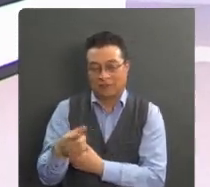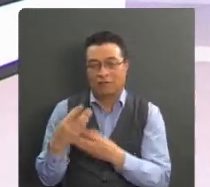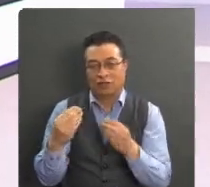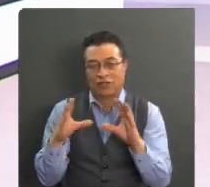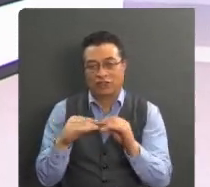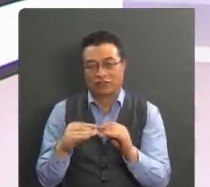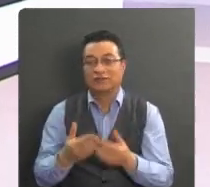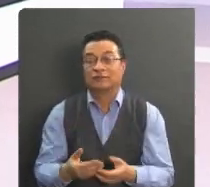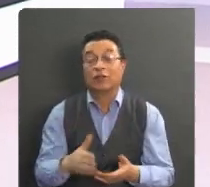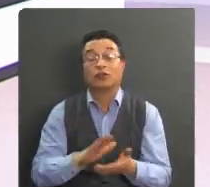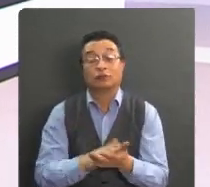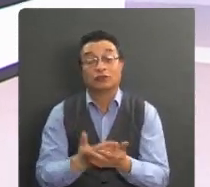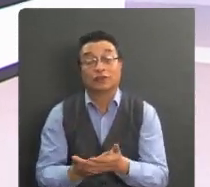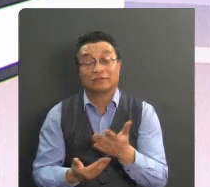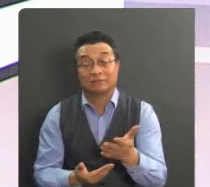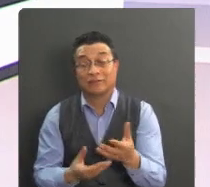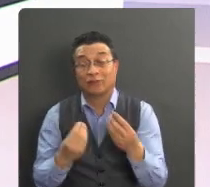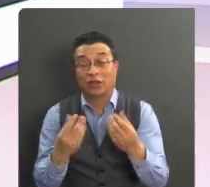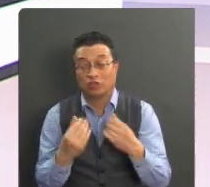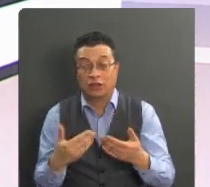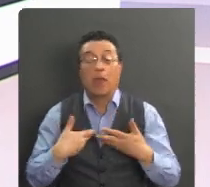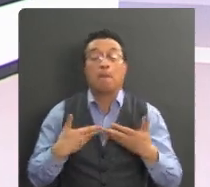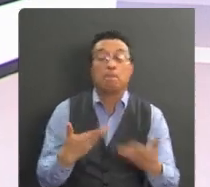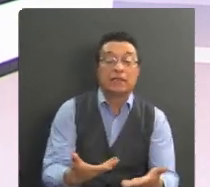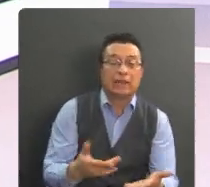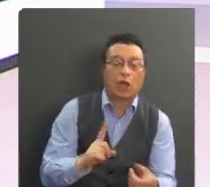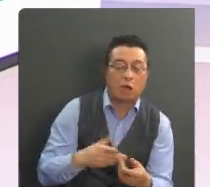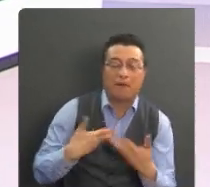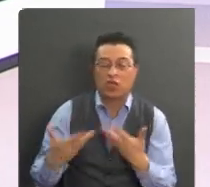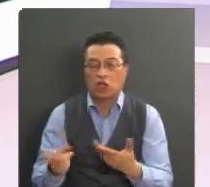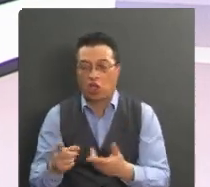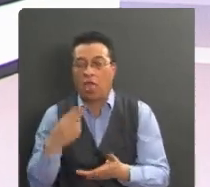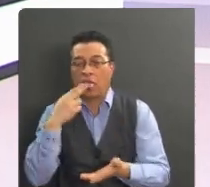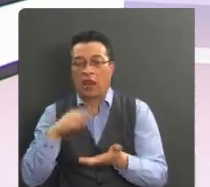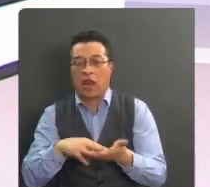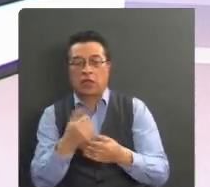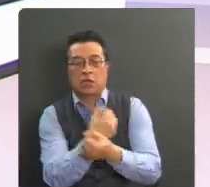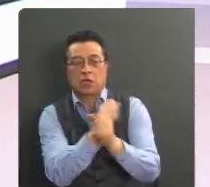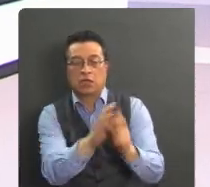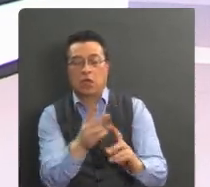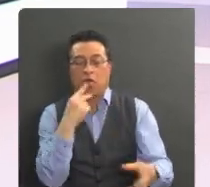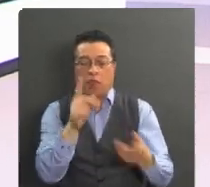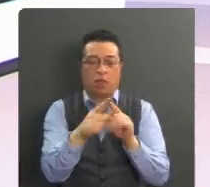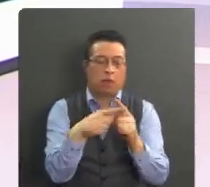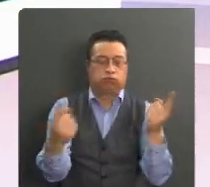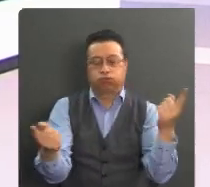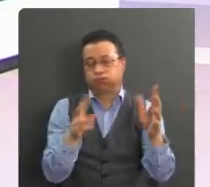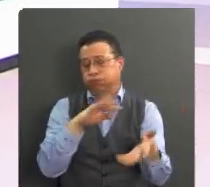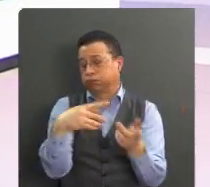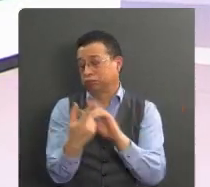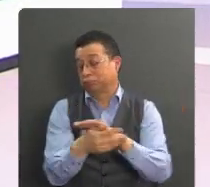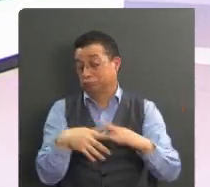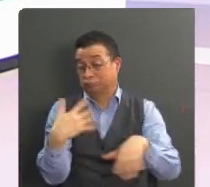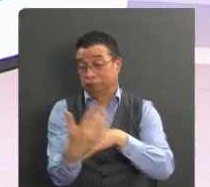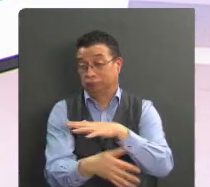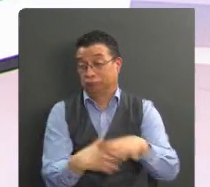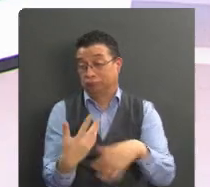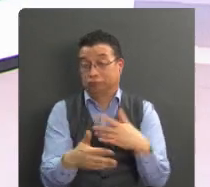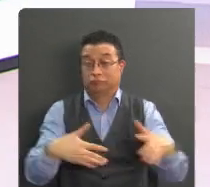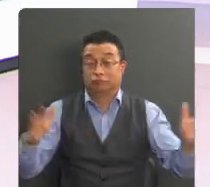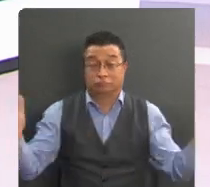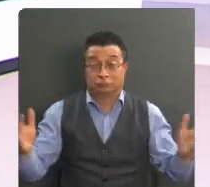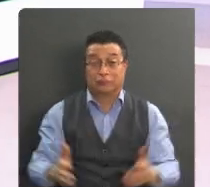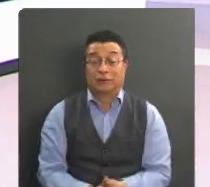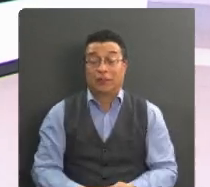tal, Ramón? Que me invitas, que no me invitas, que voy, que no voy, que llega carta, que no llega carta, que la escribo larga, que la escribo corta. Pareció. Oye. Pero de todo eso pasó. Y